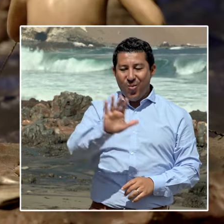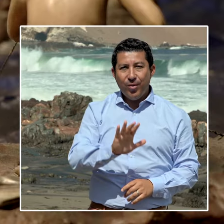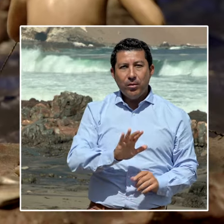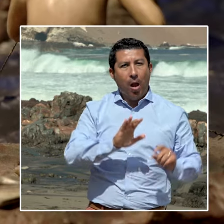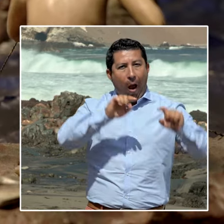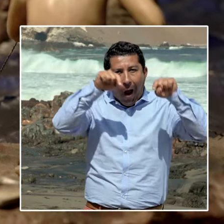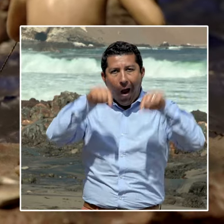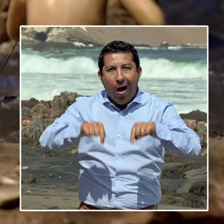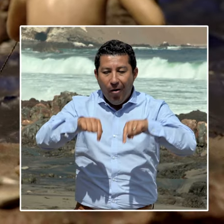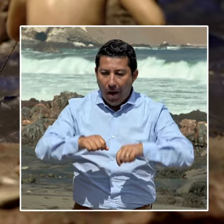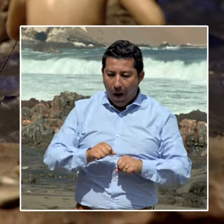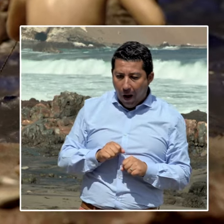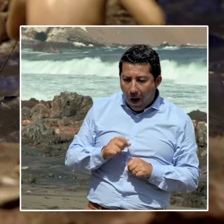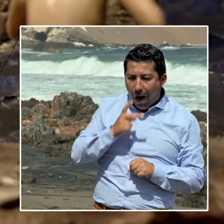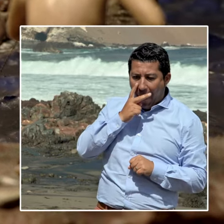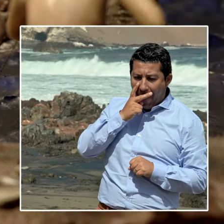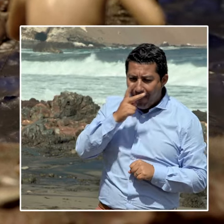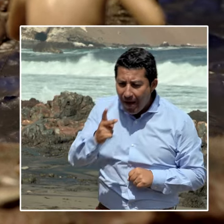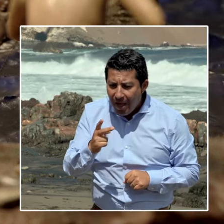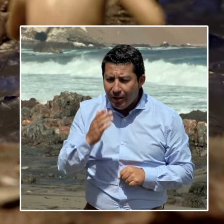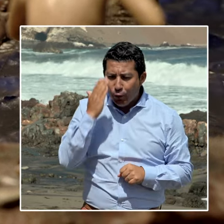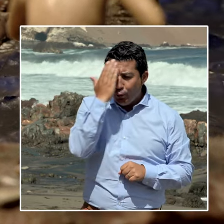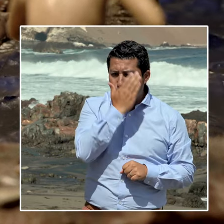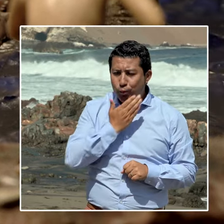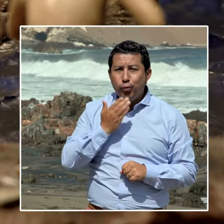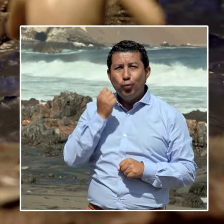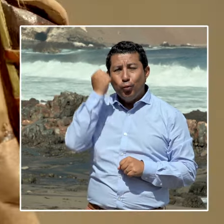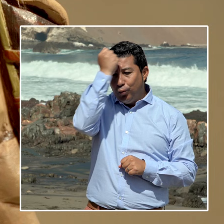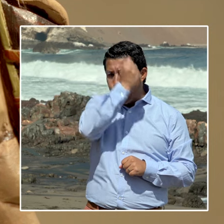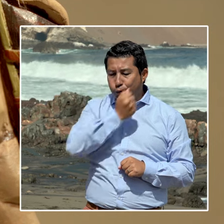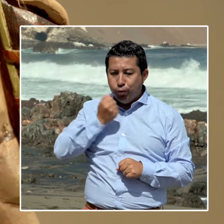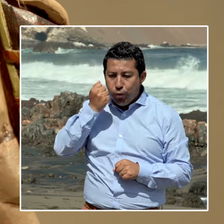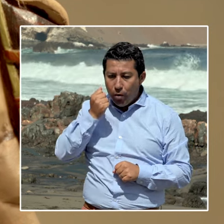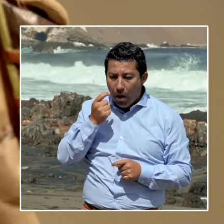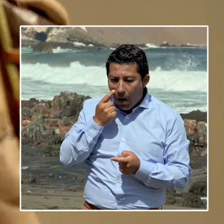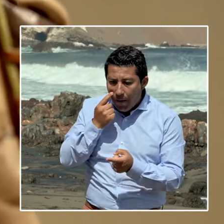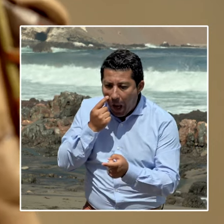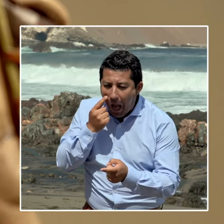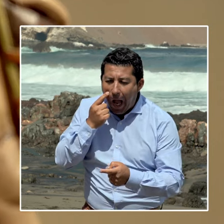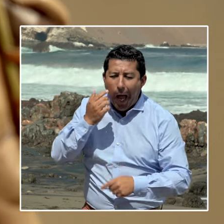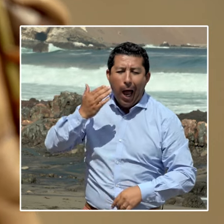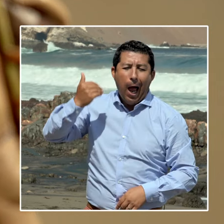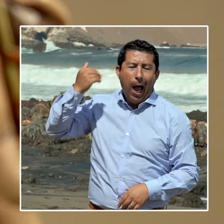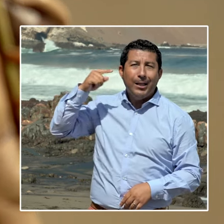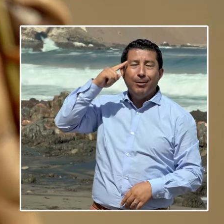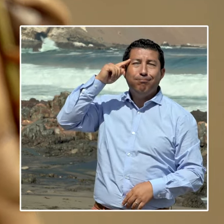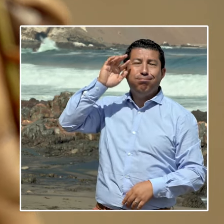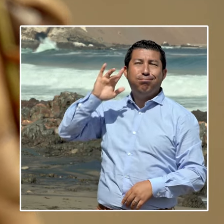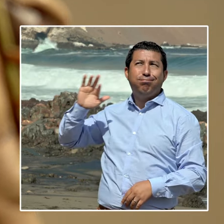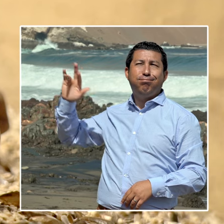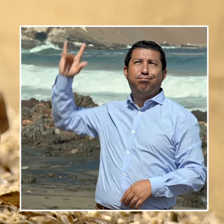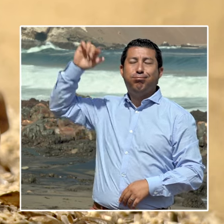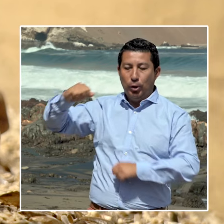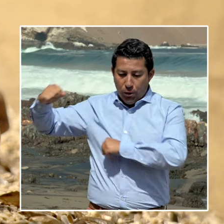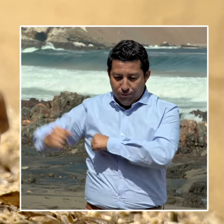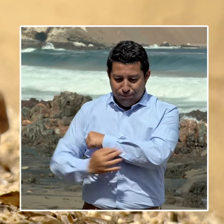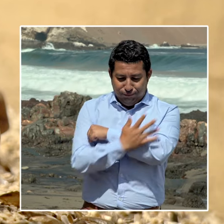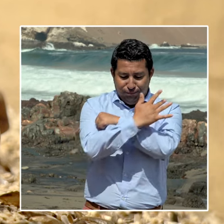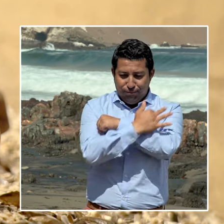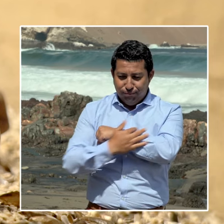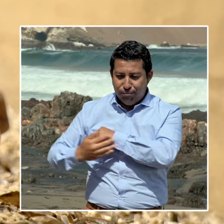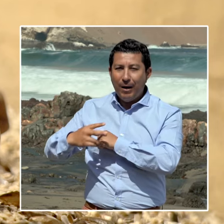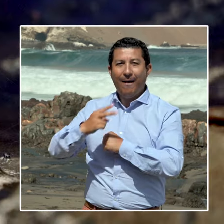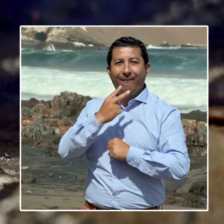incluso hoy en día es posible ver sus restos e imaginar cómo vivieron los primeros habitantes del litoral